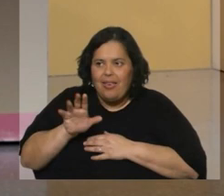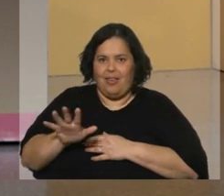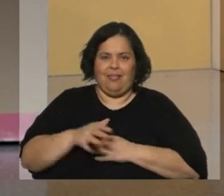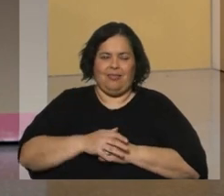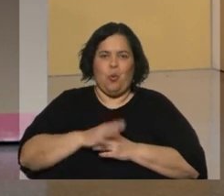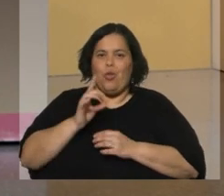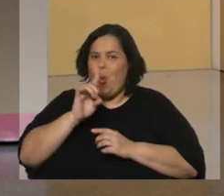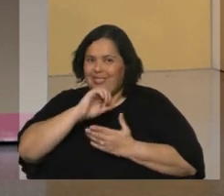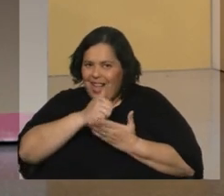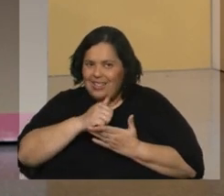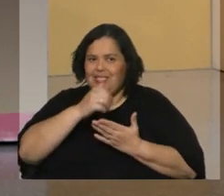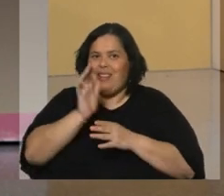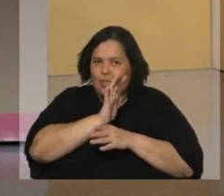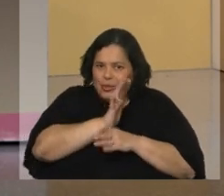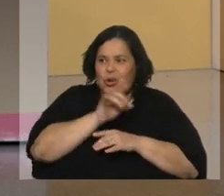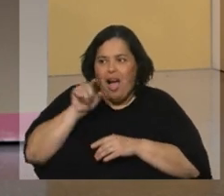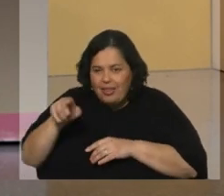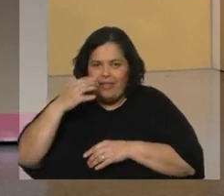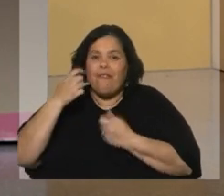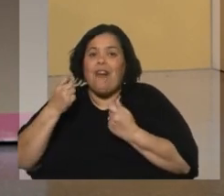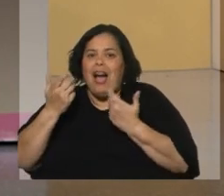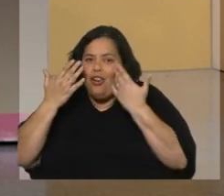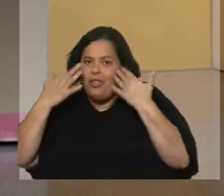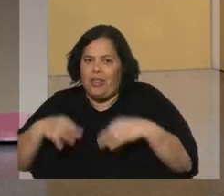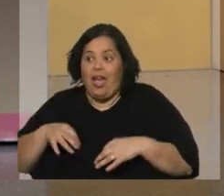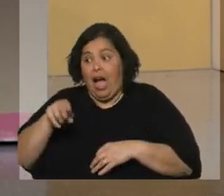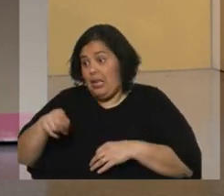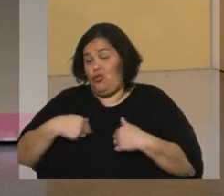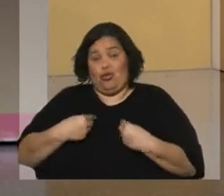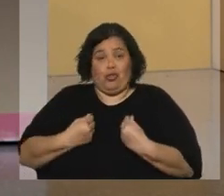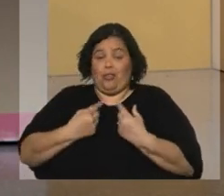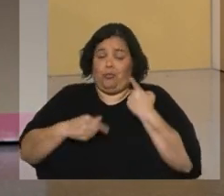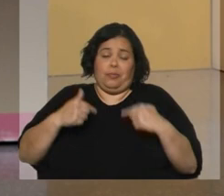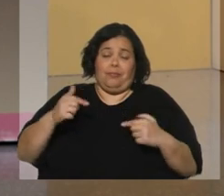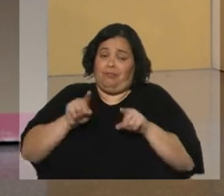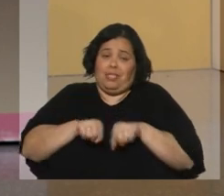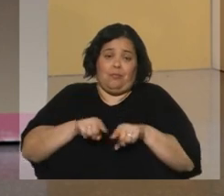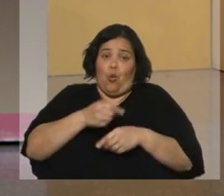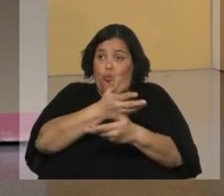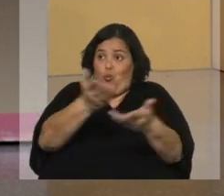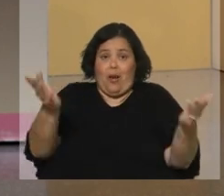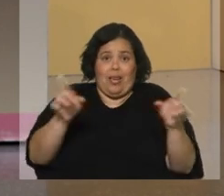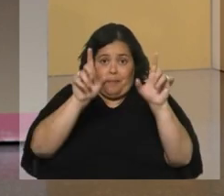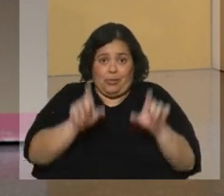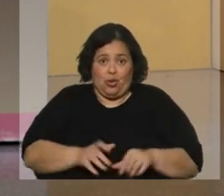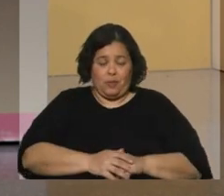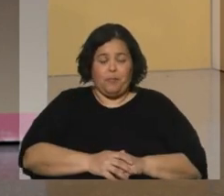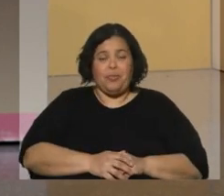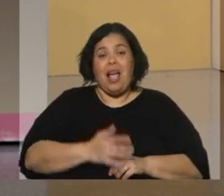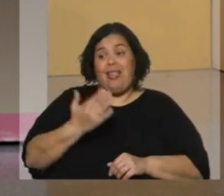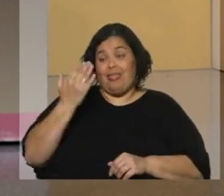del escenario es el valor real y ahí me pasan un montón de cosas como a todos y lo que pasa que yo hace un tiempo